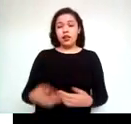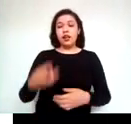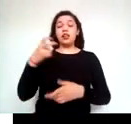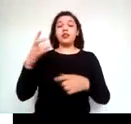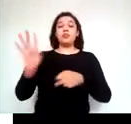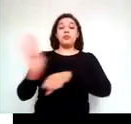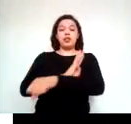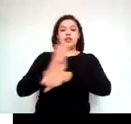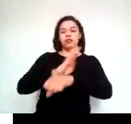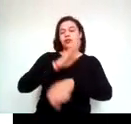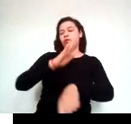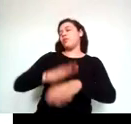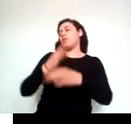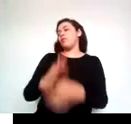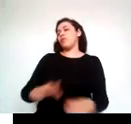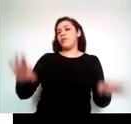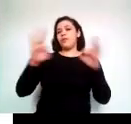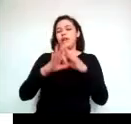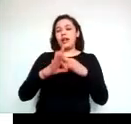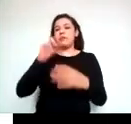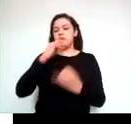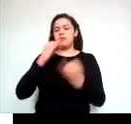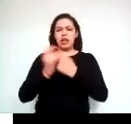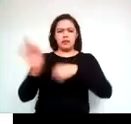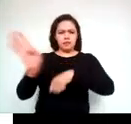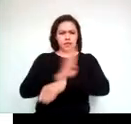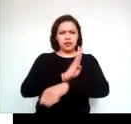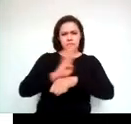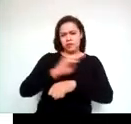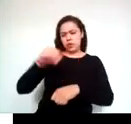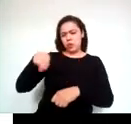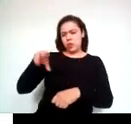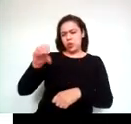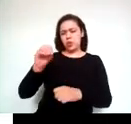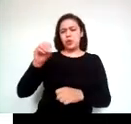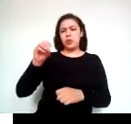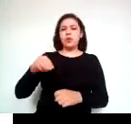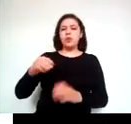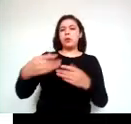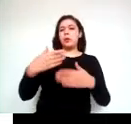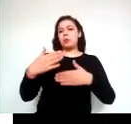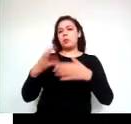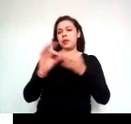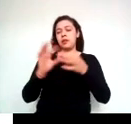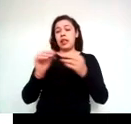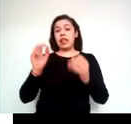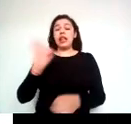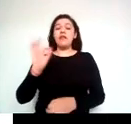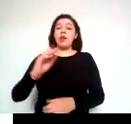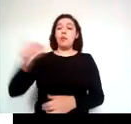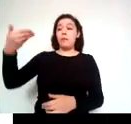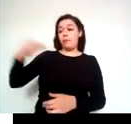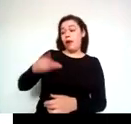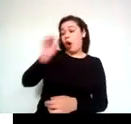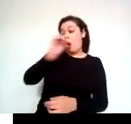importantes. Hablaremos también de los beneficios de la NOM durante toda la plática. Porque independientemente de lo que nos pueda pedir como obligación,